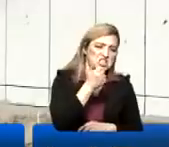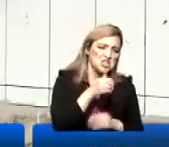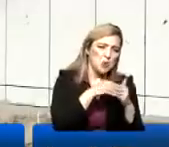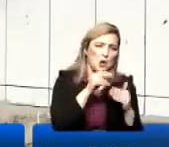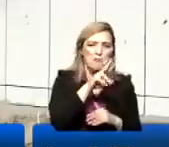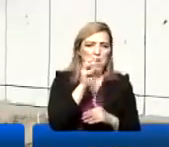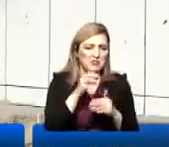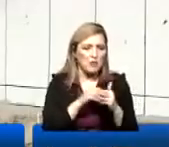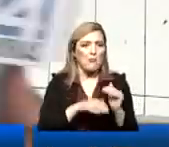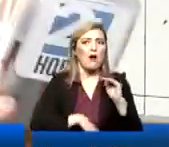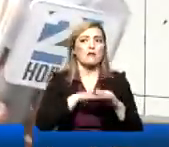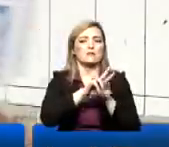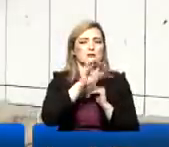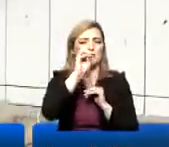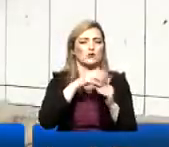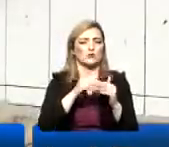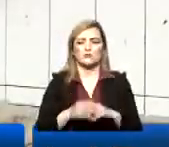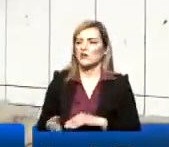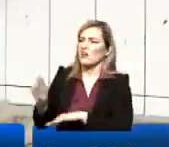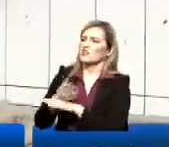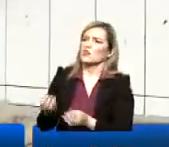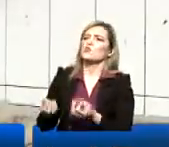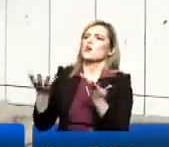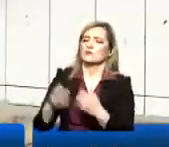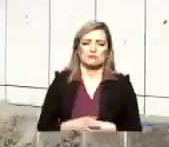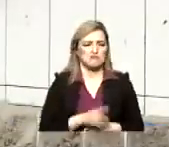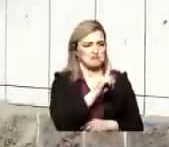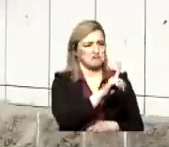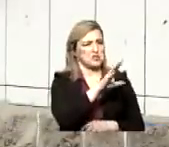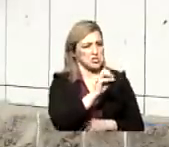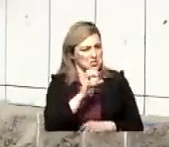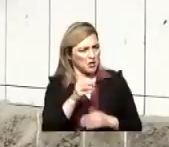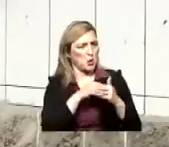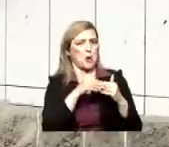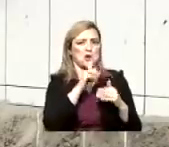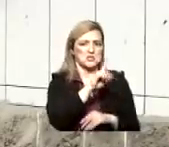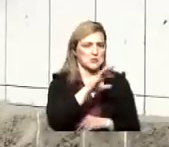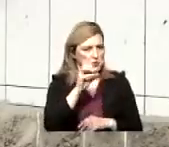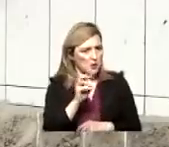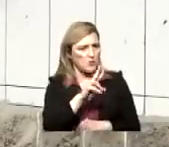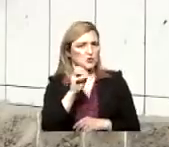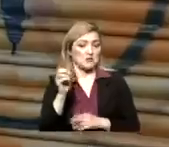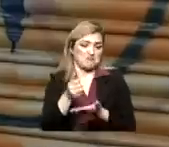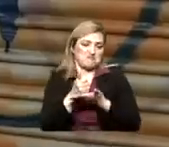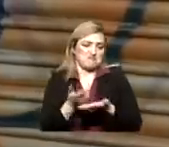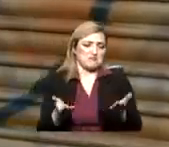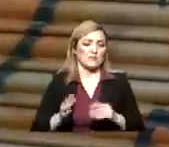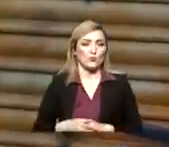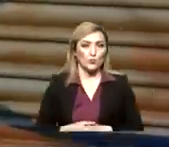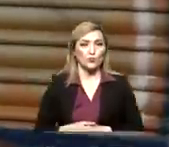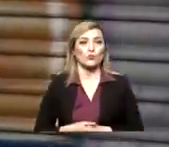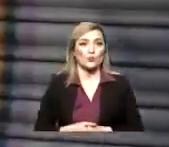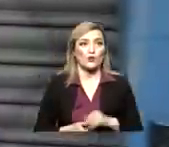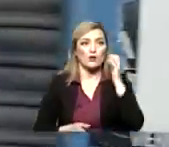20 dólares, máximo 30 a las tardes. ¿Antes? Antes se hacía 100, 150, hasta 200, que ya nos ayudábamos. Y anuncios